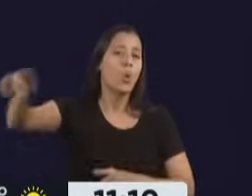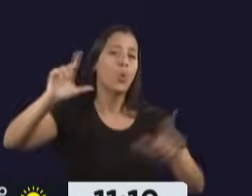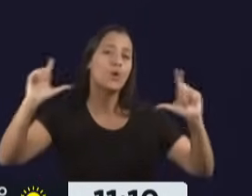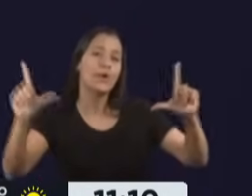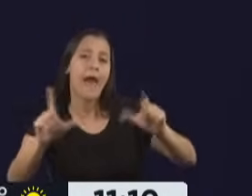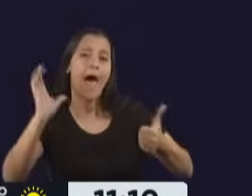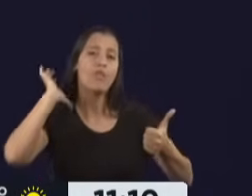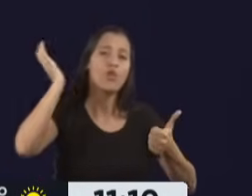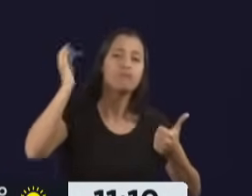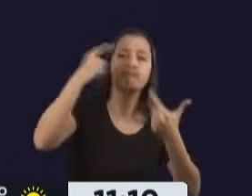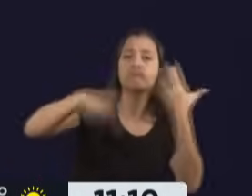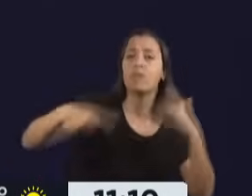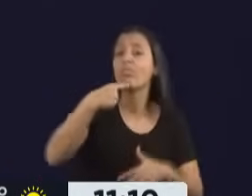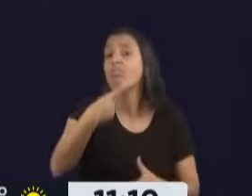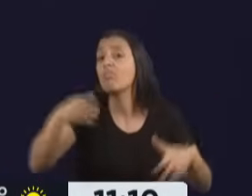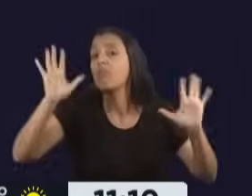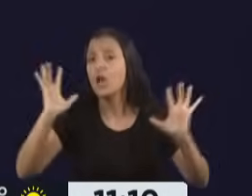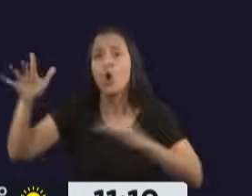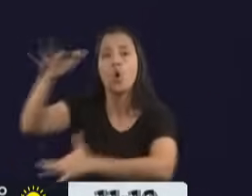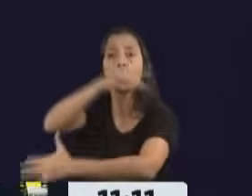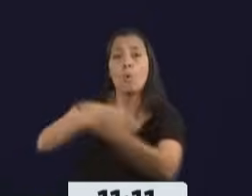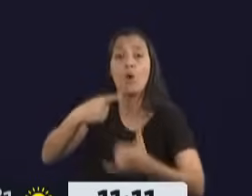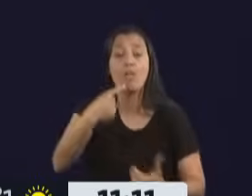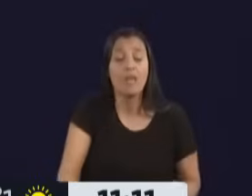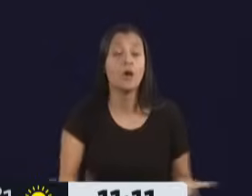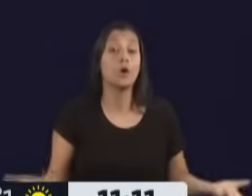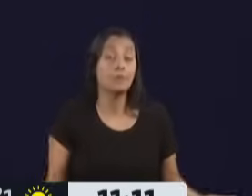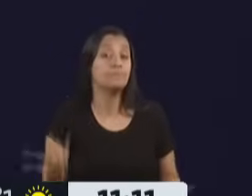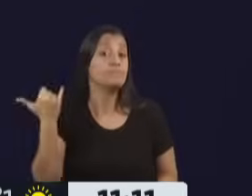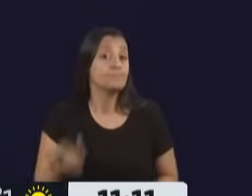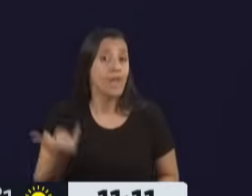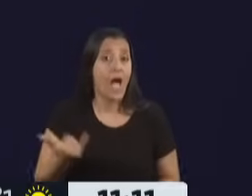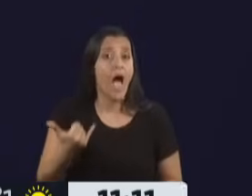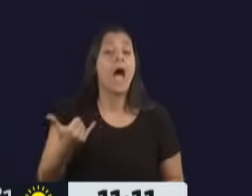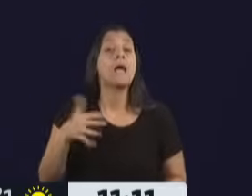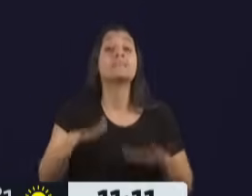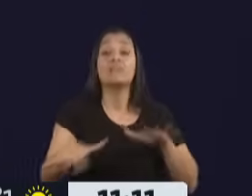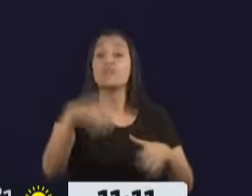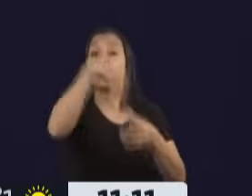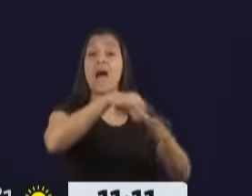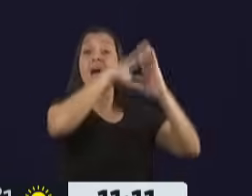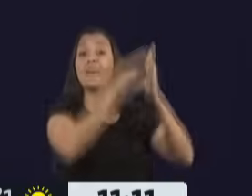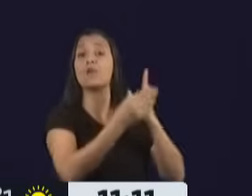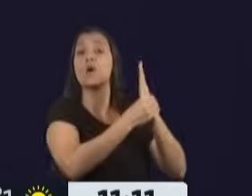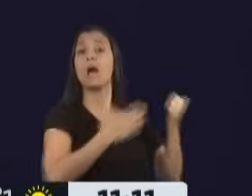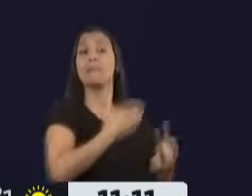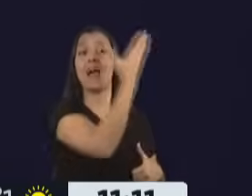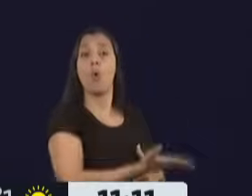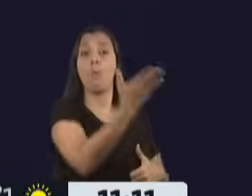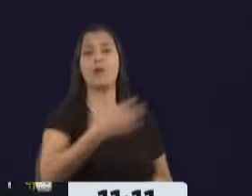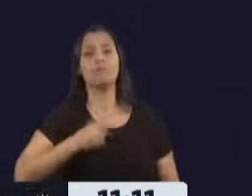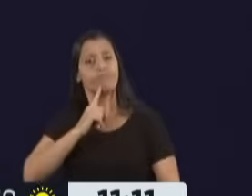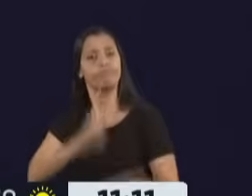que en virtud de los episodios ocurridos en Capital Humano yo había decidido hacer